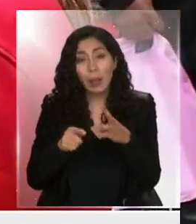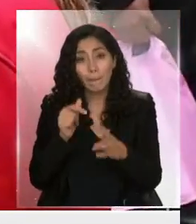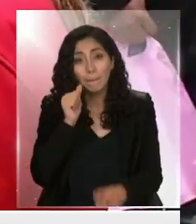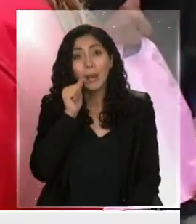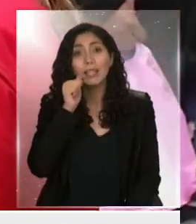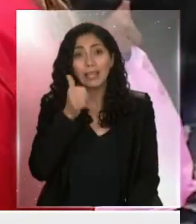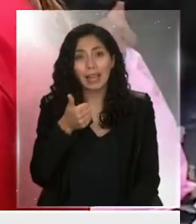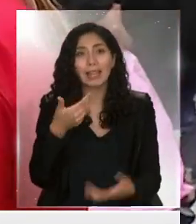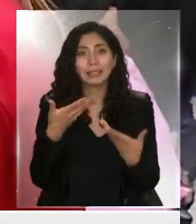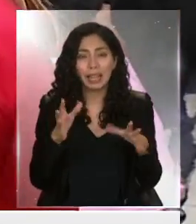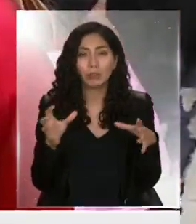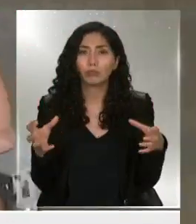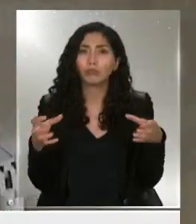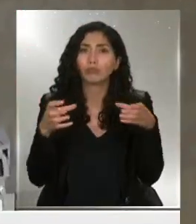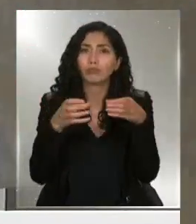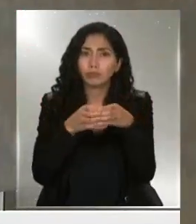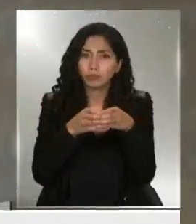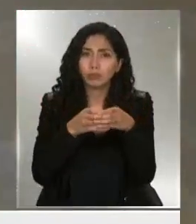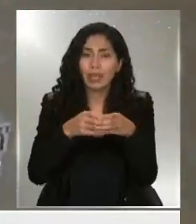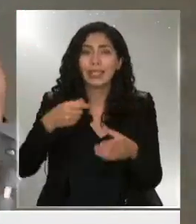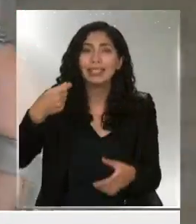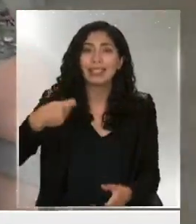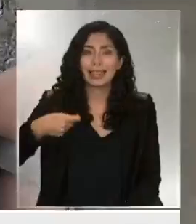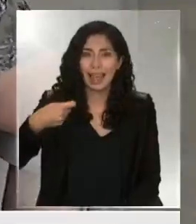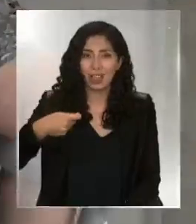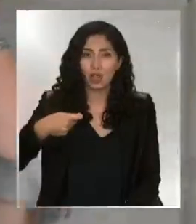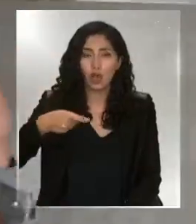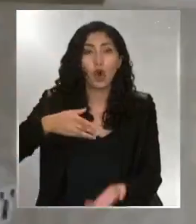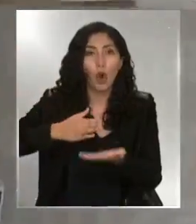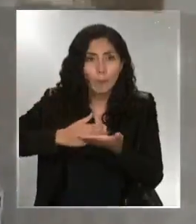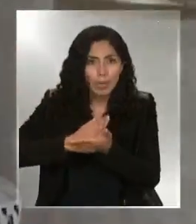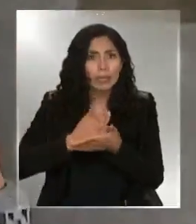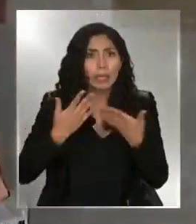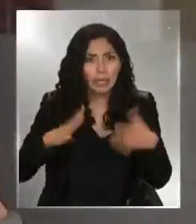en la Comisión de Constitución del Senado, que iniciará la discusión del proyecto.